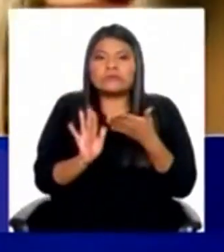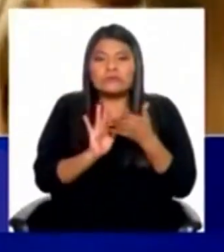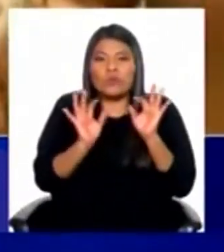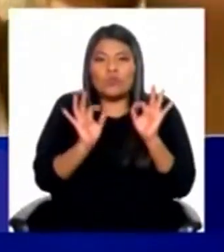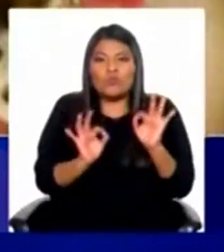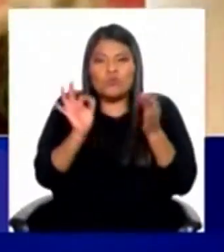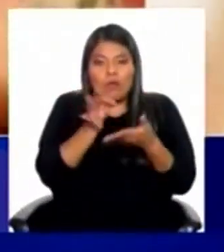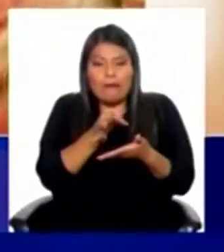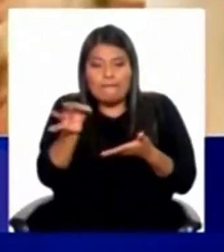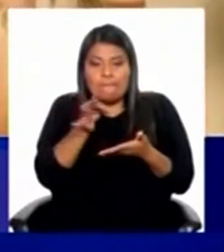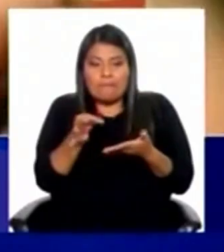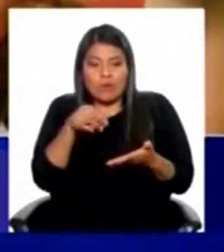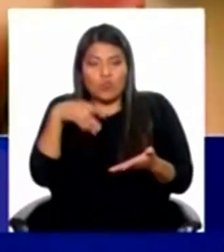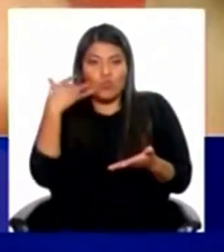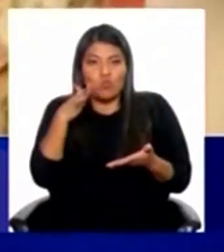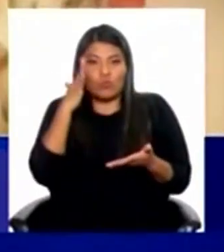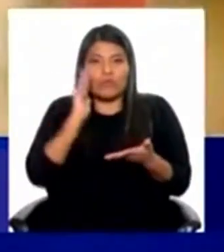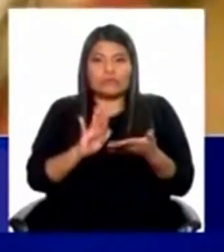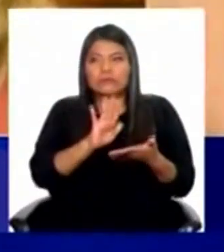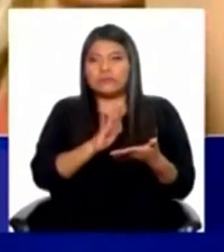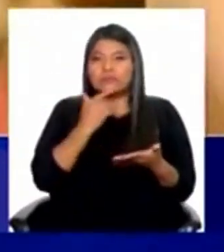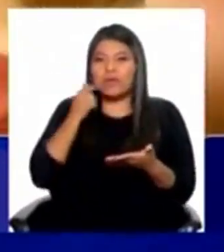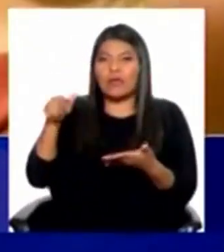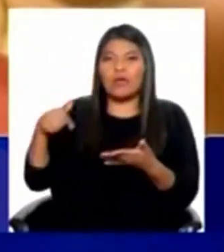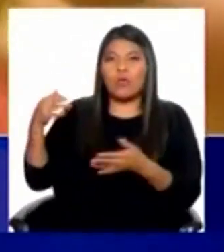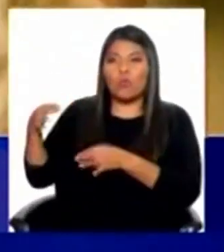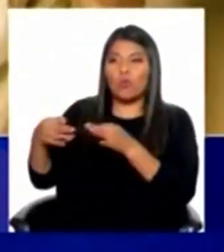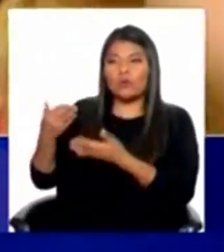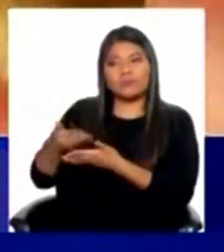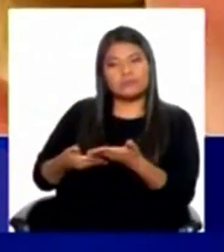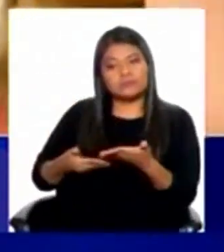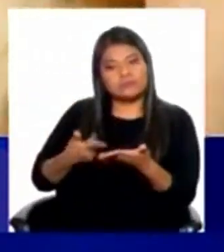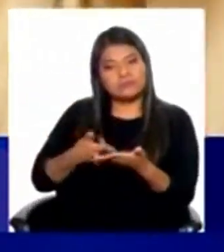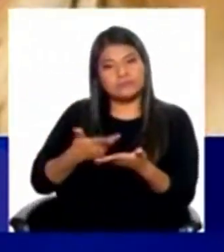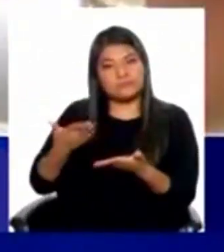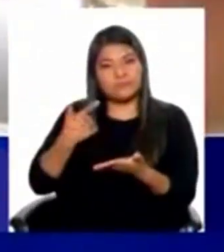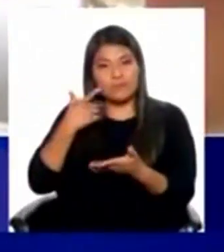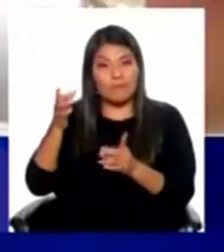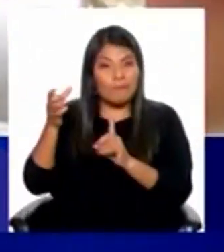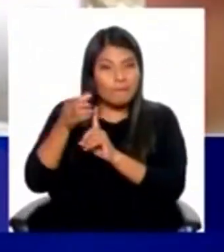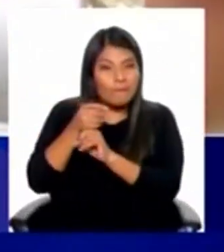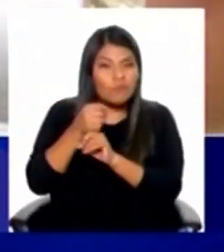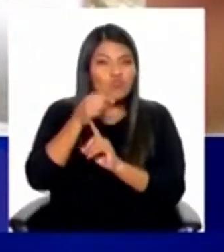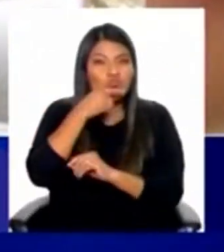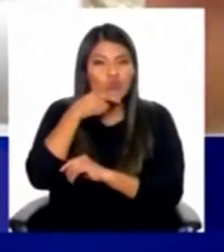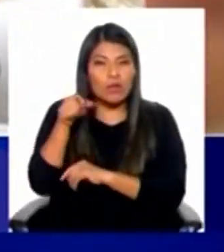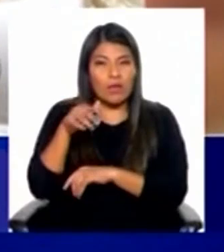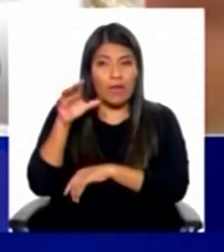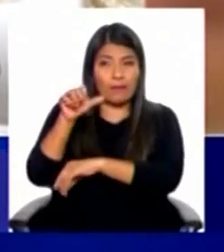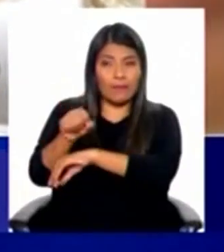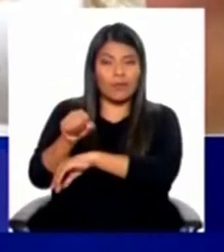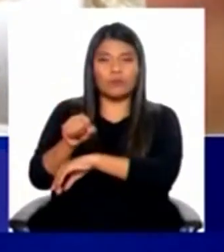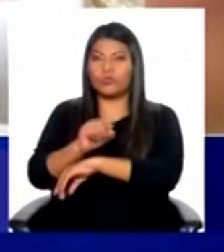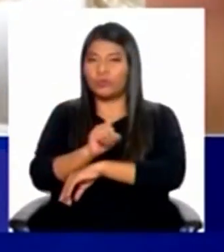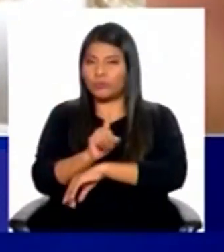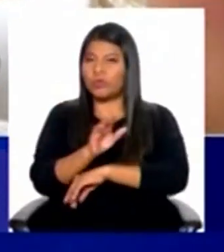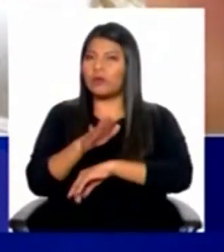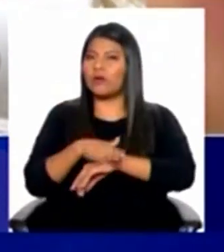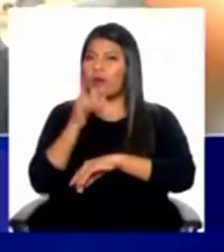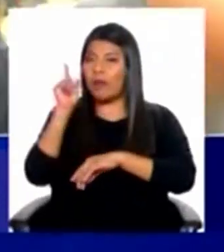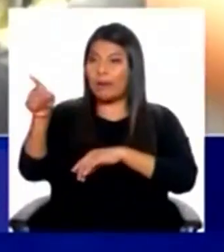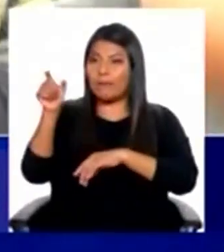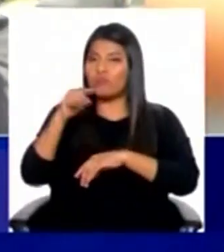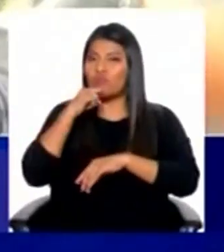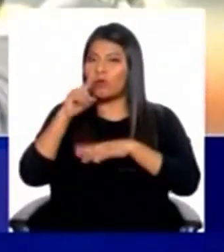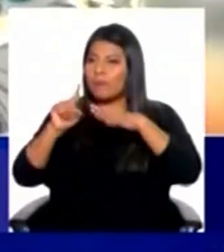tan relevante para justamente poder, no capturar, pero por lo menos tener cercada a esta persona y evitar lo que tú dices, el peligro de fuga,